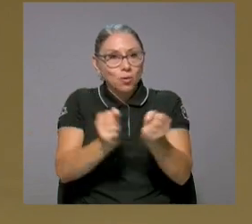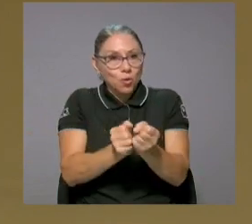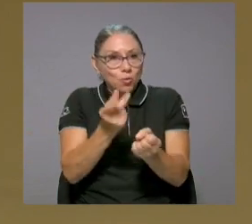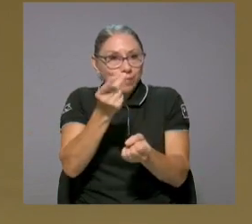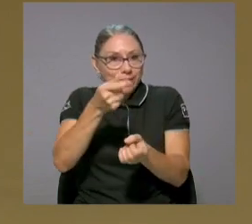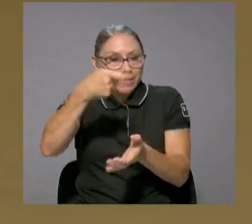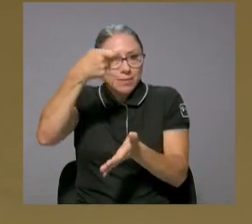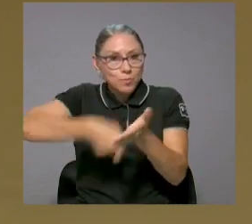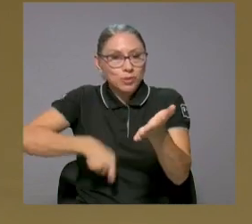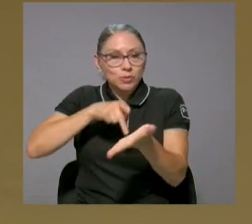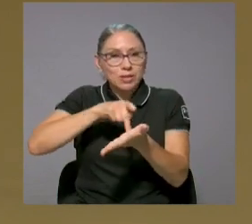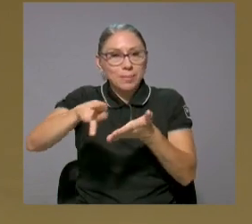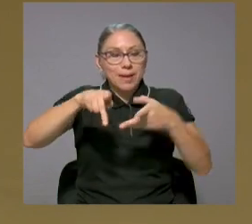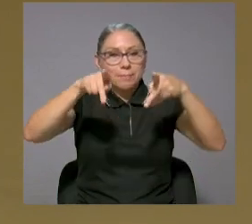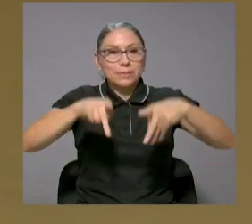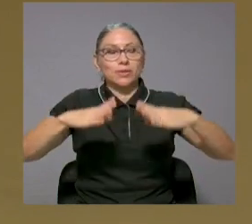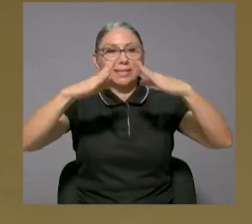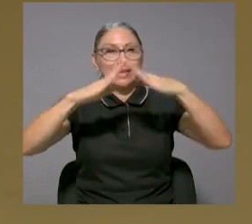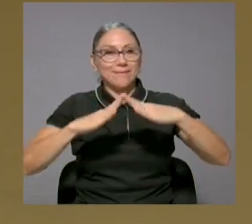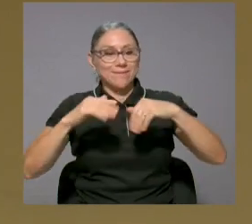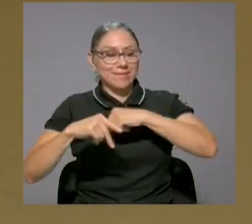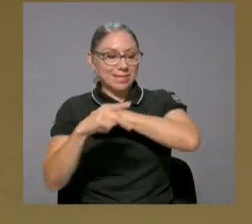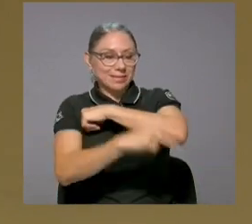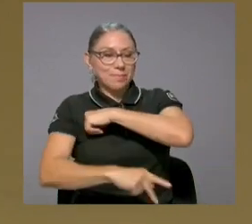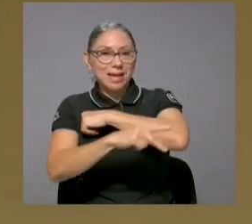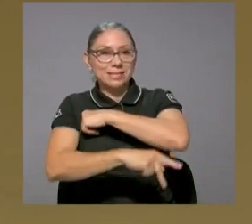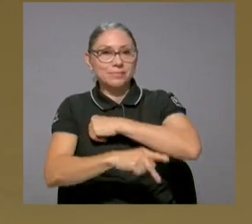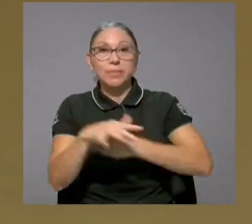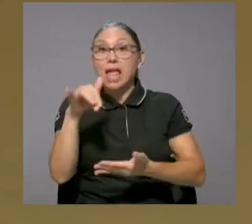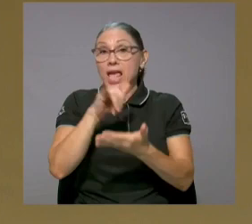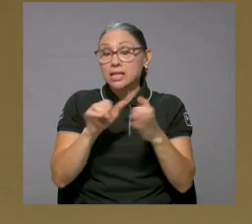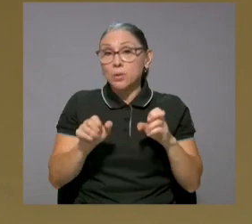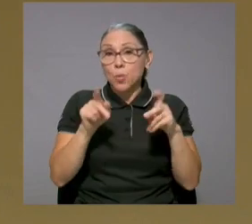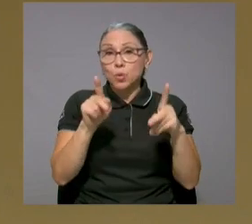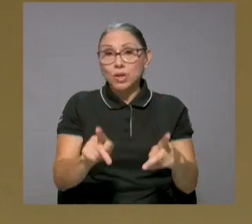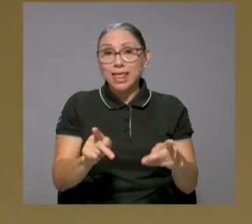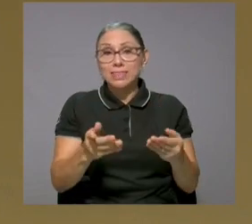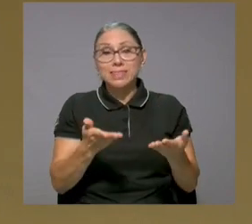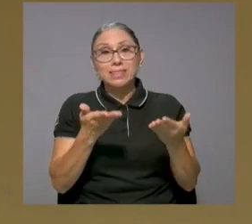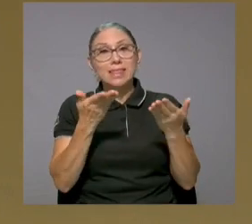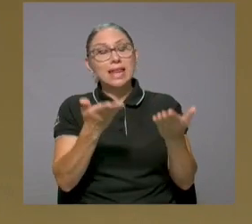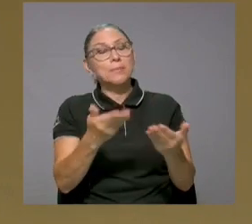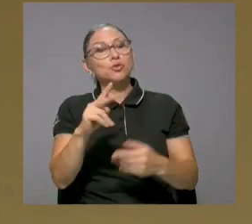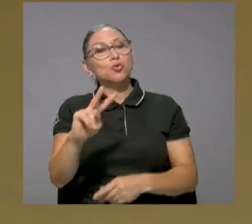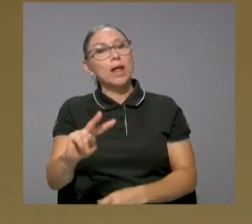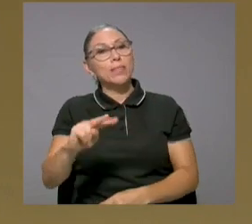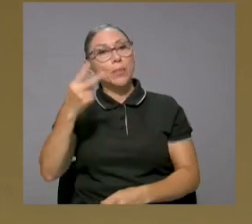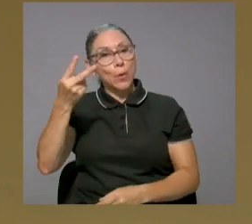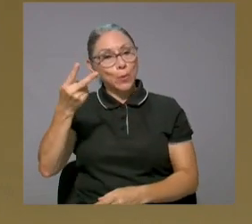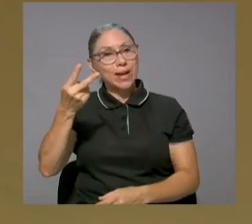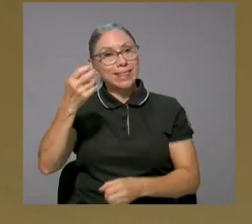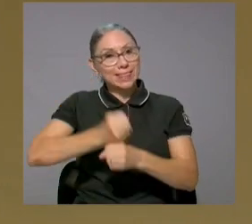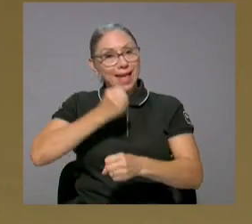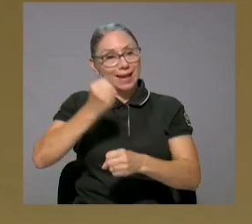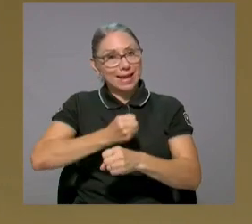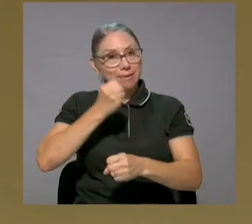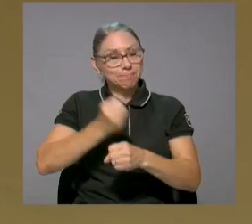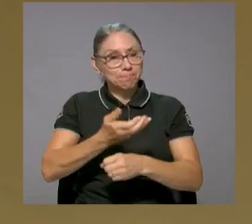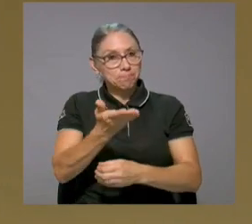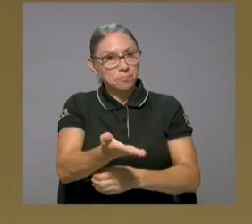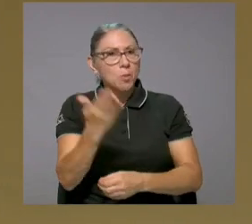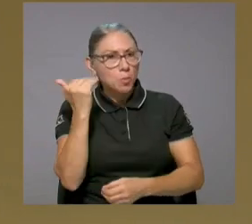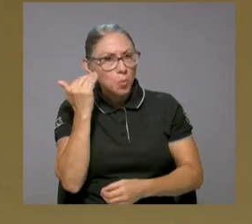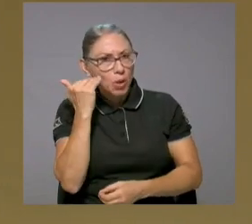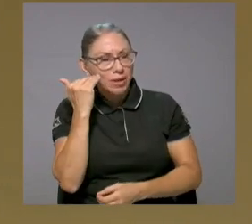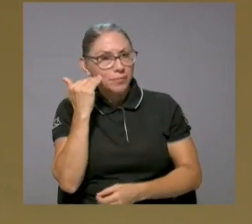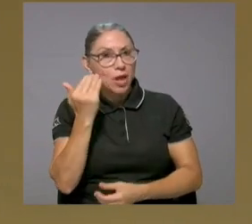tributan los habitantes de este país, y en esta oportunidad tenemos una doble tarea en este sentido, porque